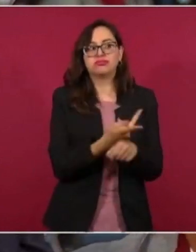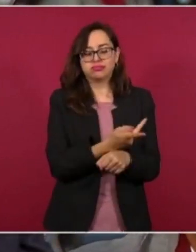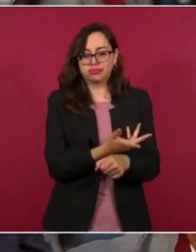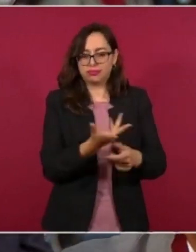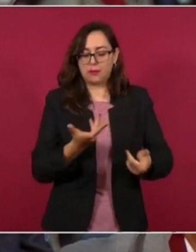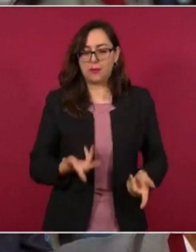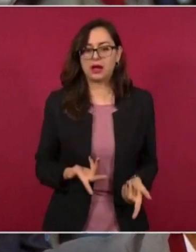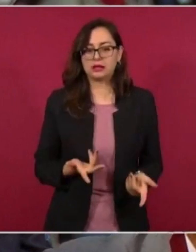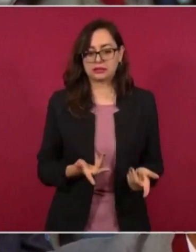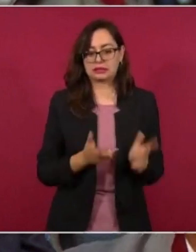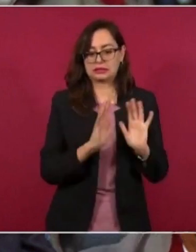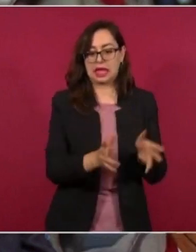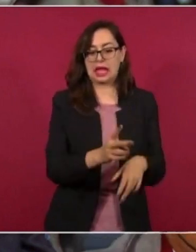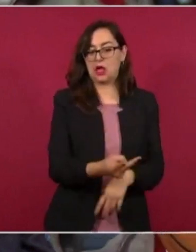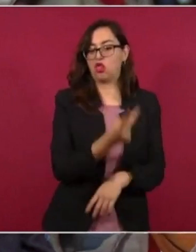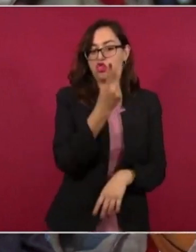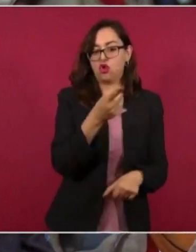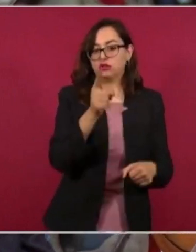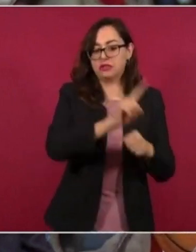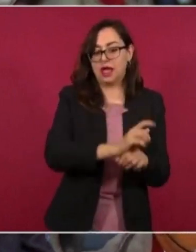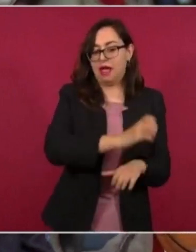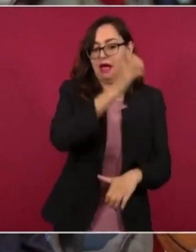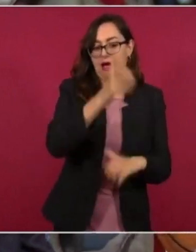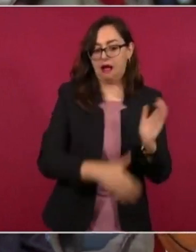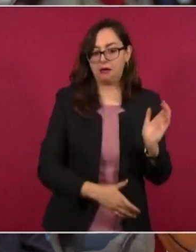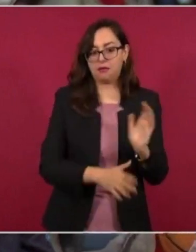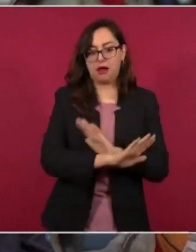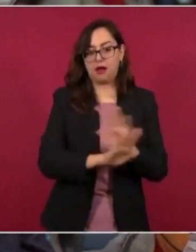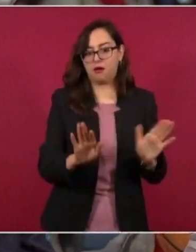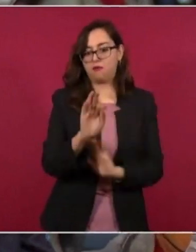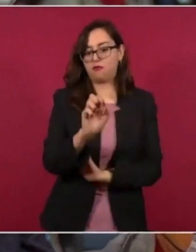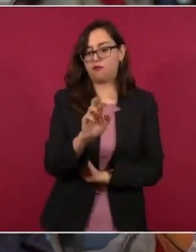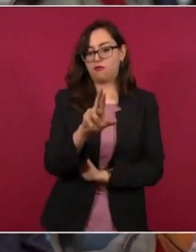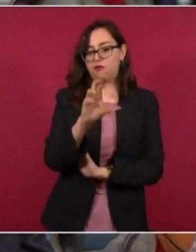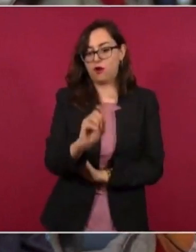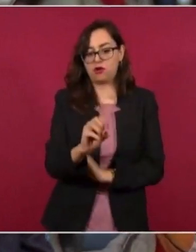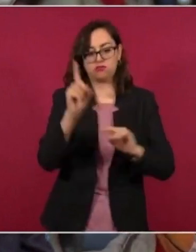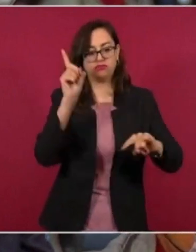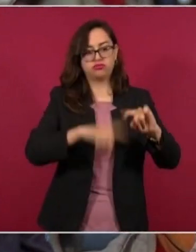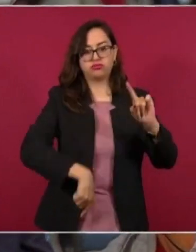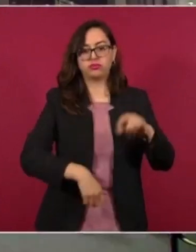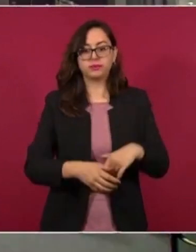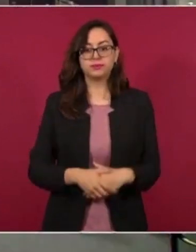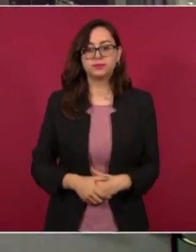organizado, ahora que pues ya deje su cargo y con ello ya quede sin fuero.